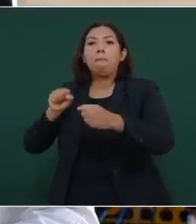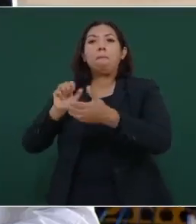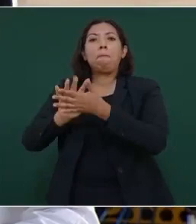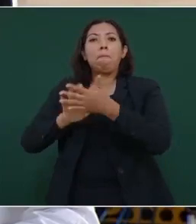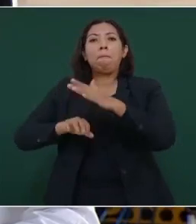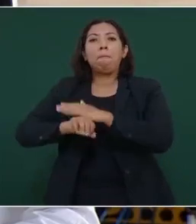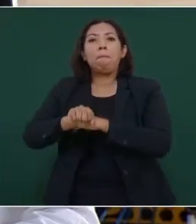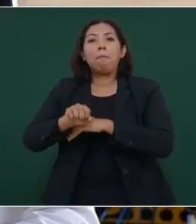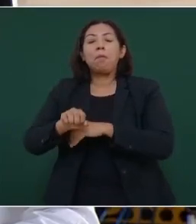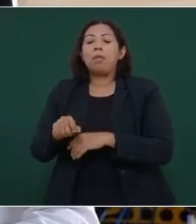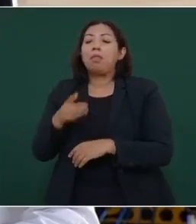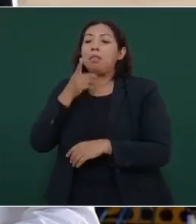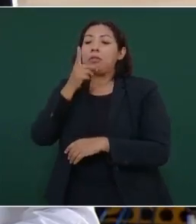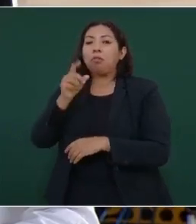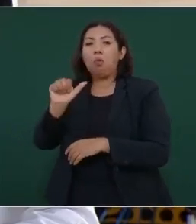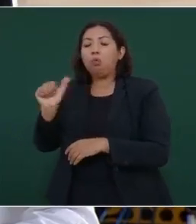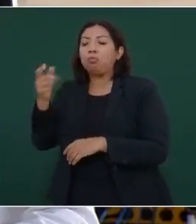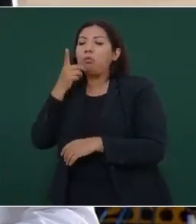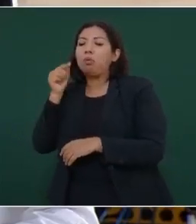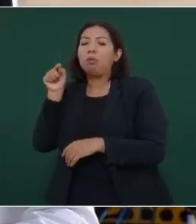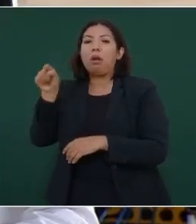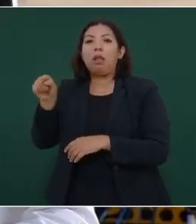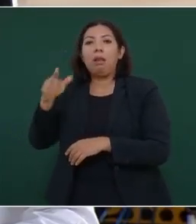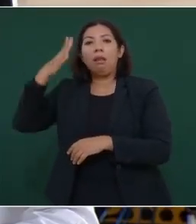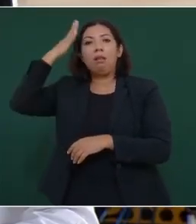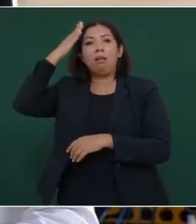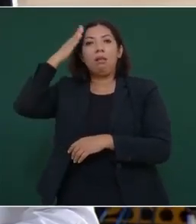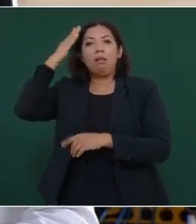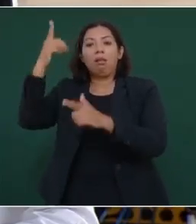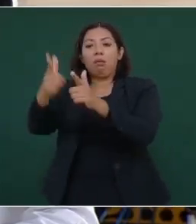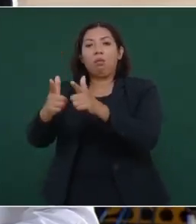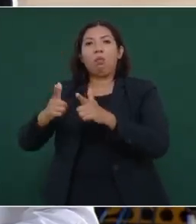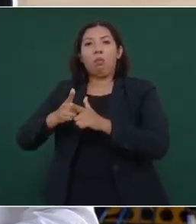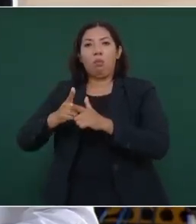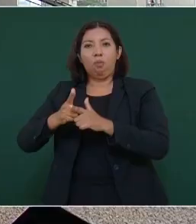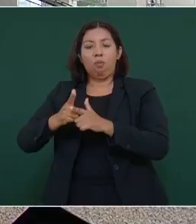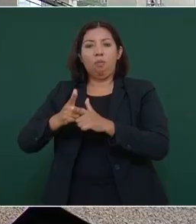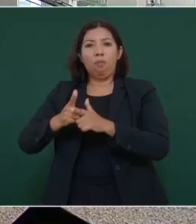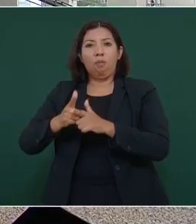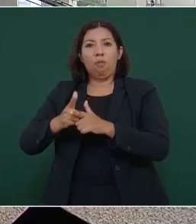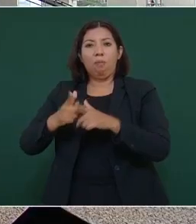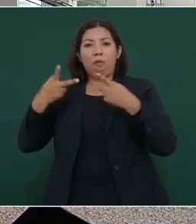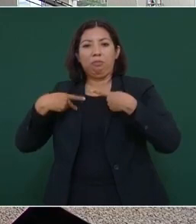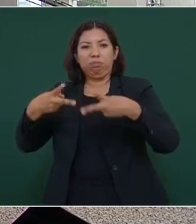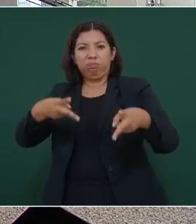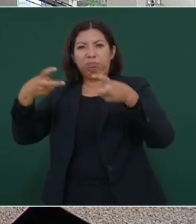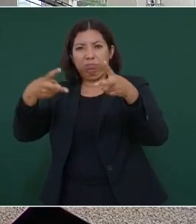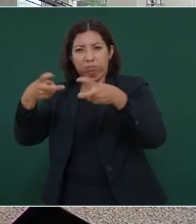secuestro y pues bueno, como bien las constantes que ha habido